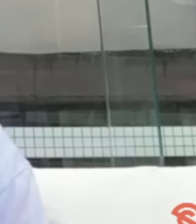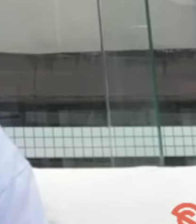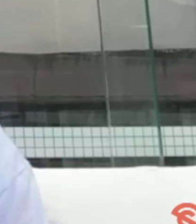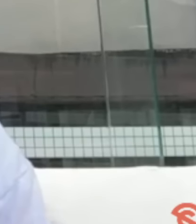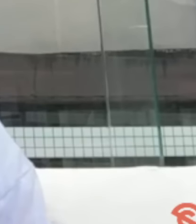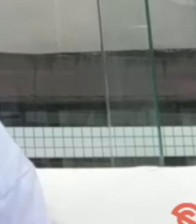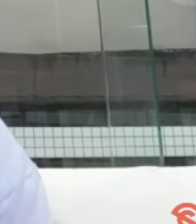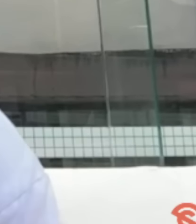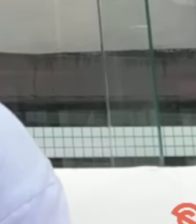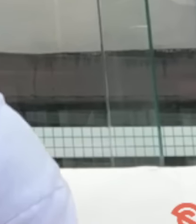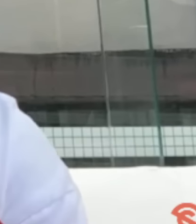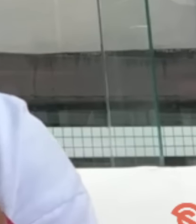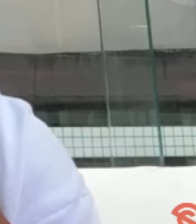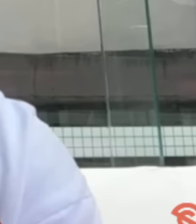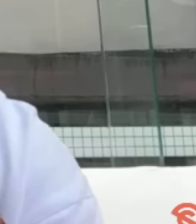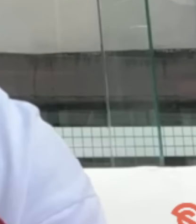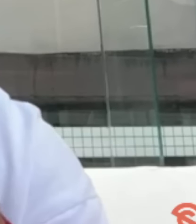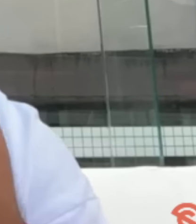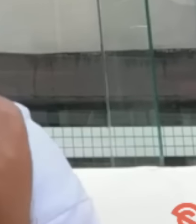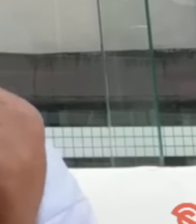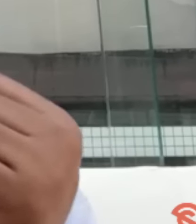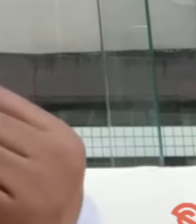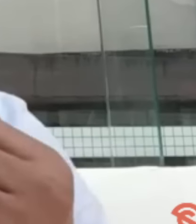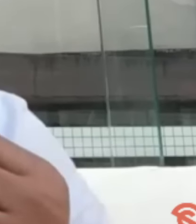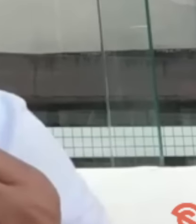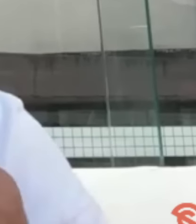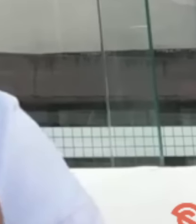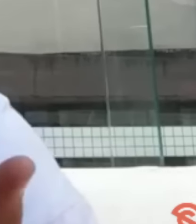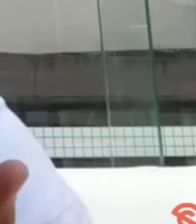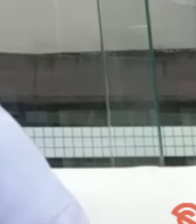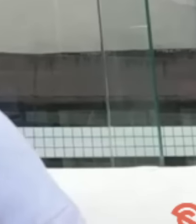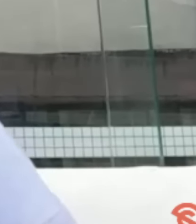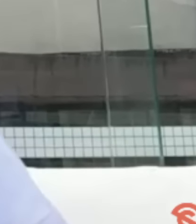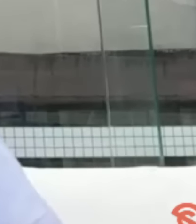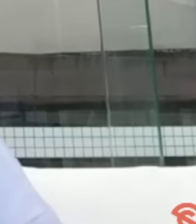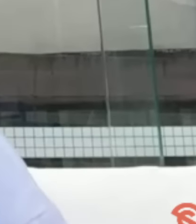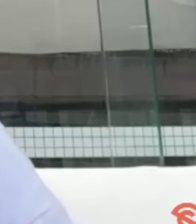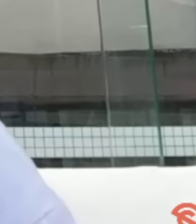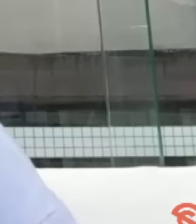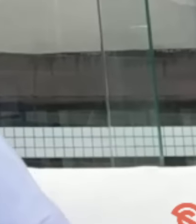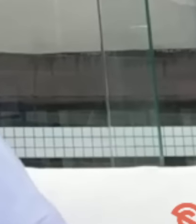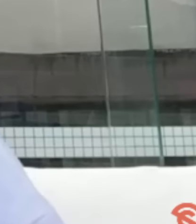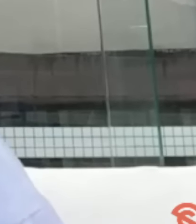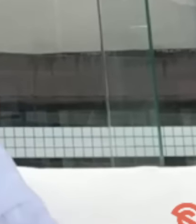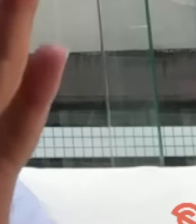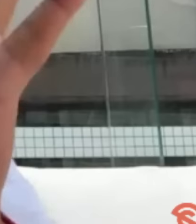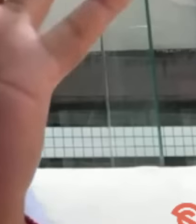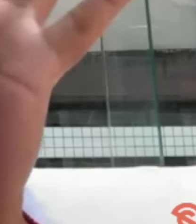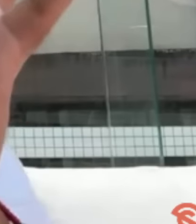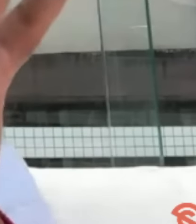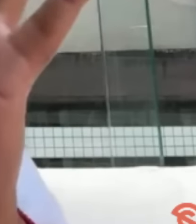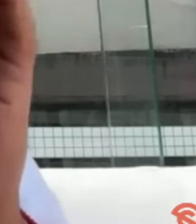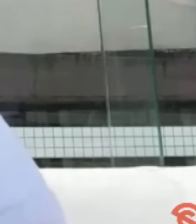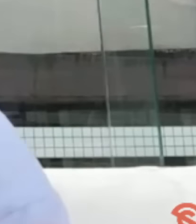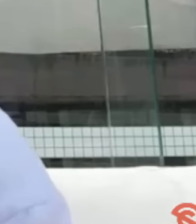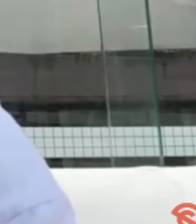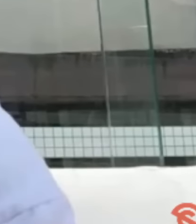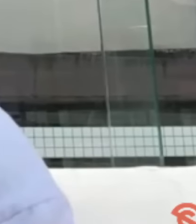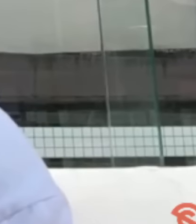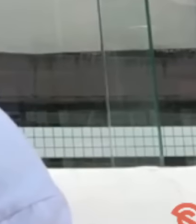A todos esos que han criticado, porque además Loret, y grábeme, don